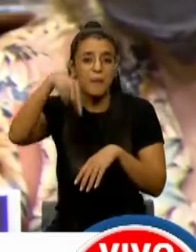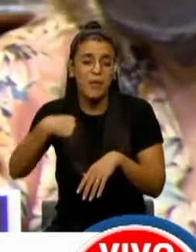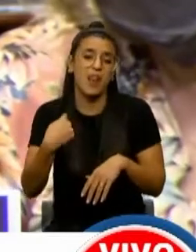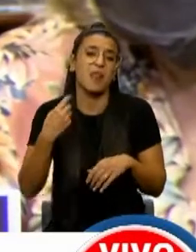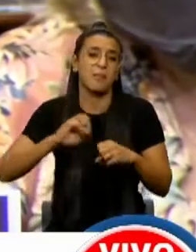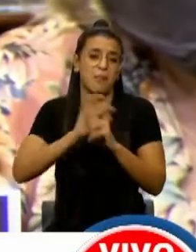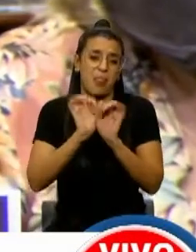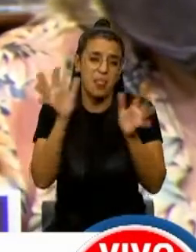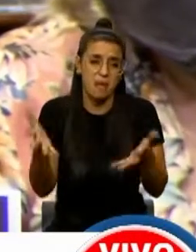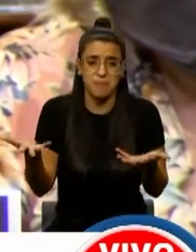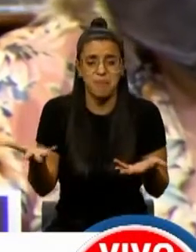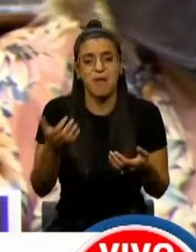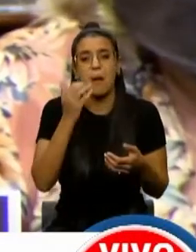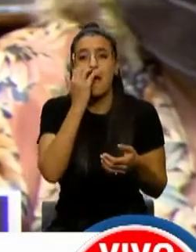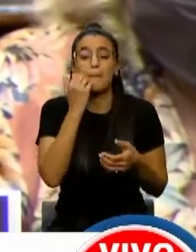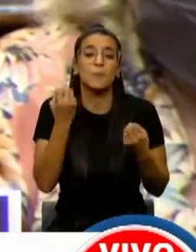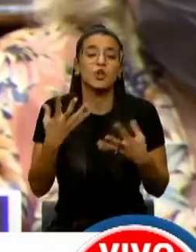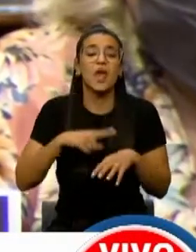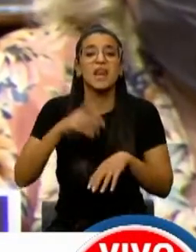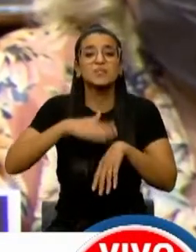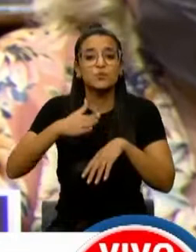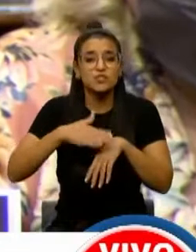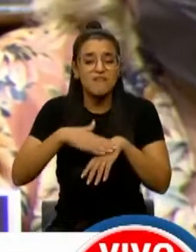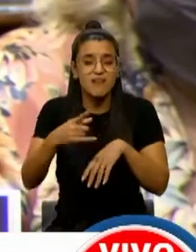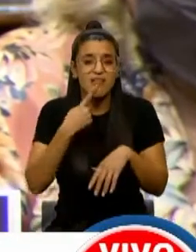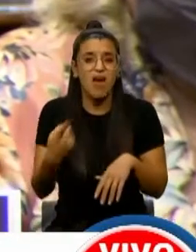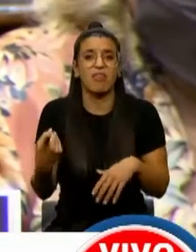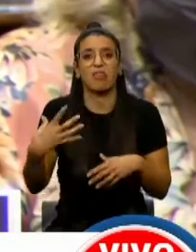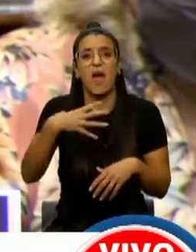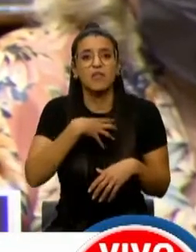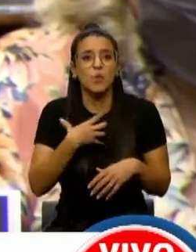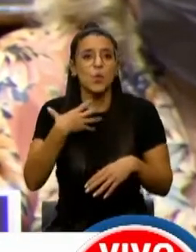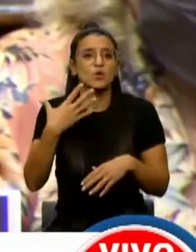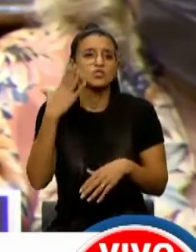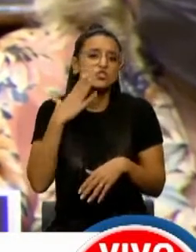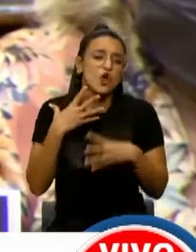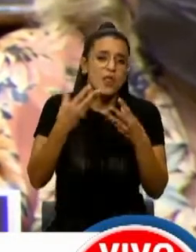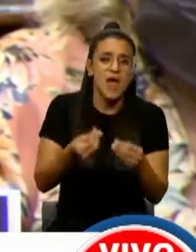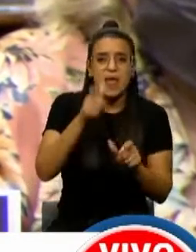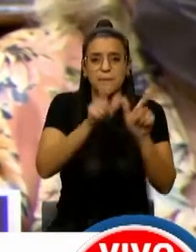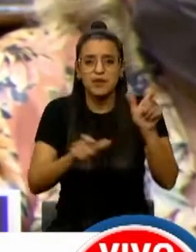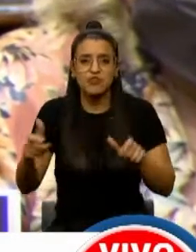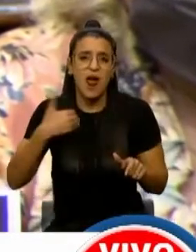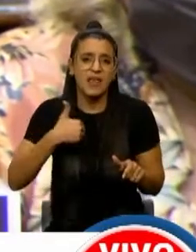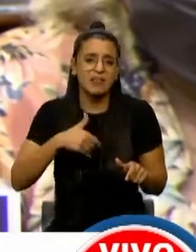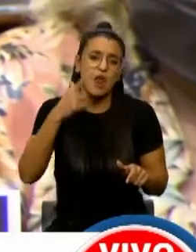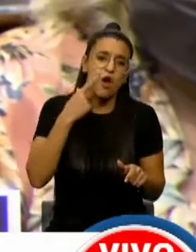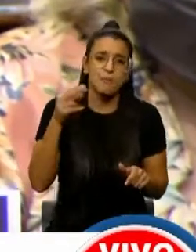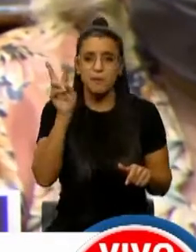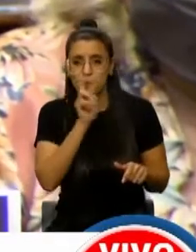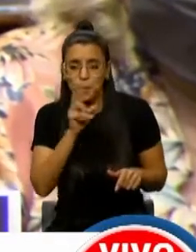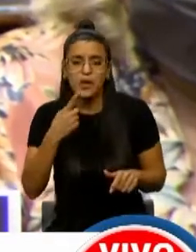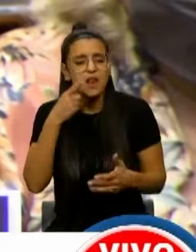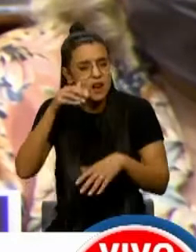allá de que lo quieran decir o no, porque la responsabilidad de la actitud solidaria de los argentinos y de las argentinas que se